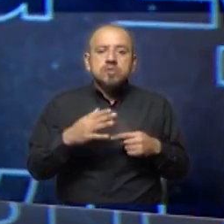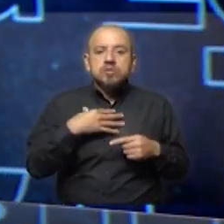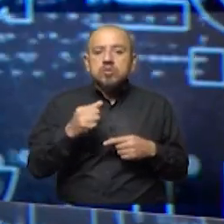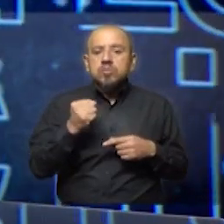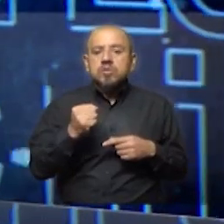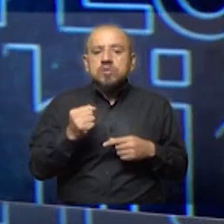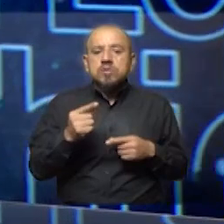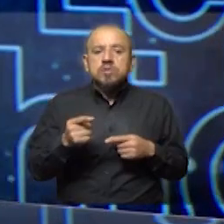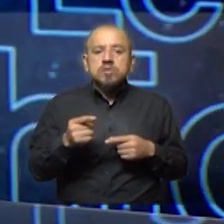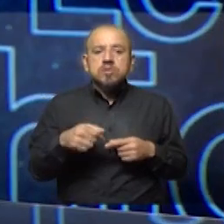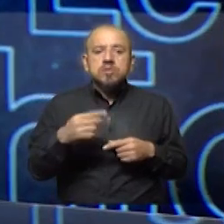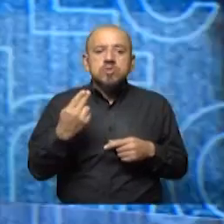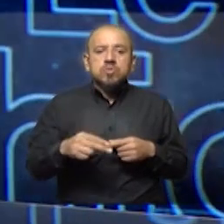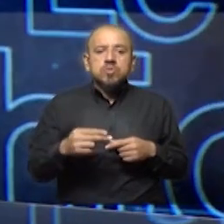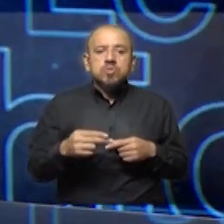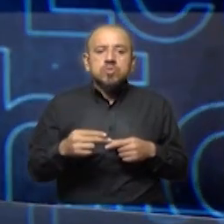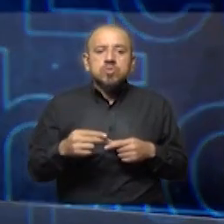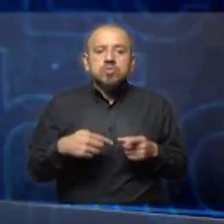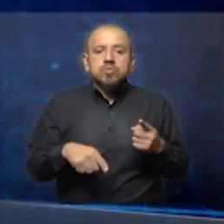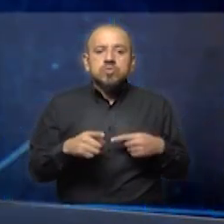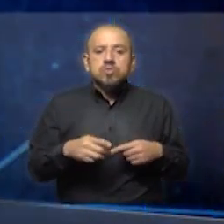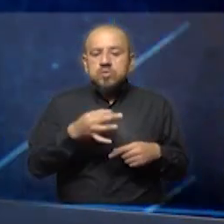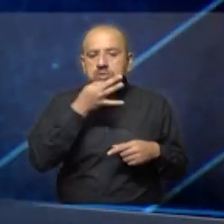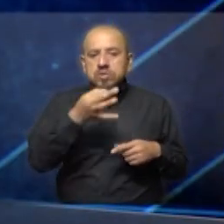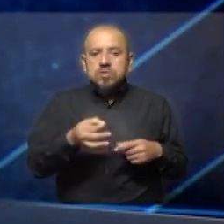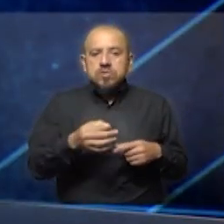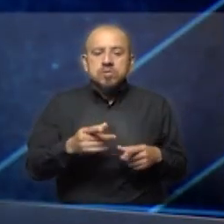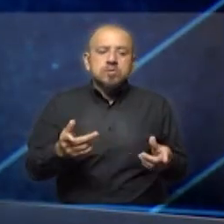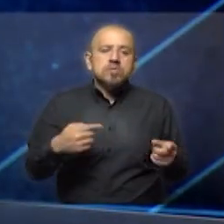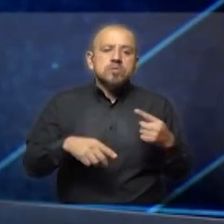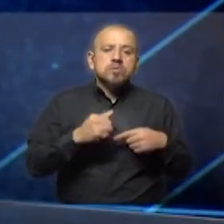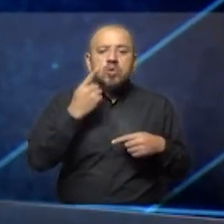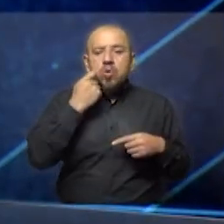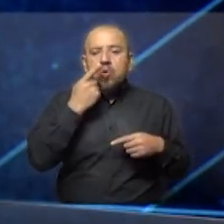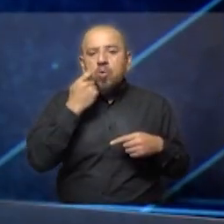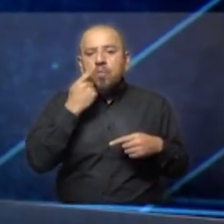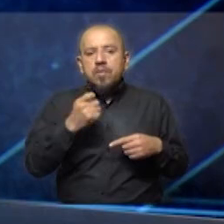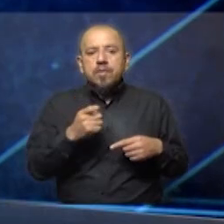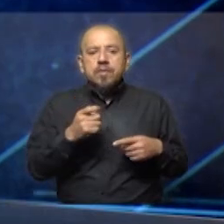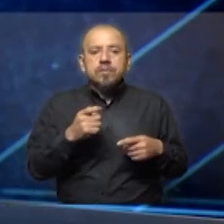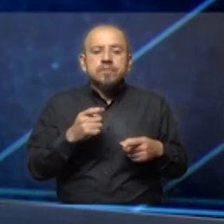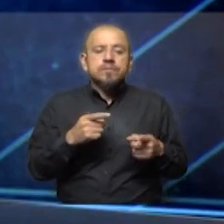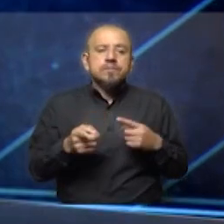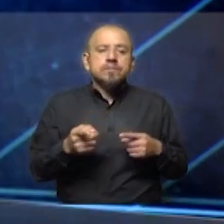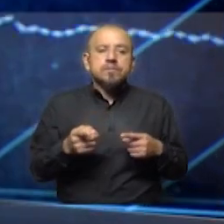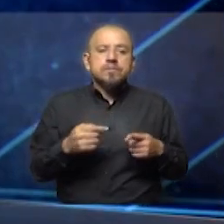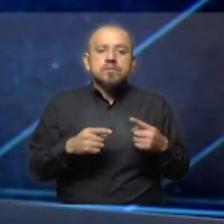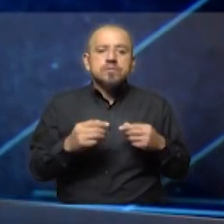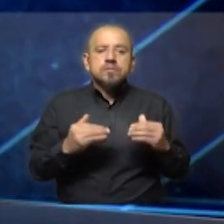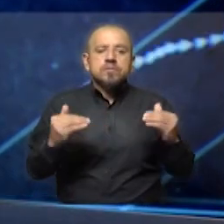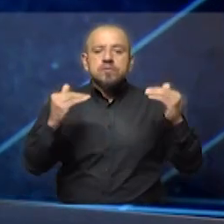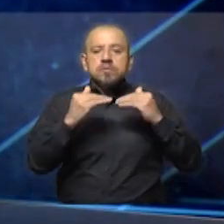nunca jamás iban a alcanzar lo que él llamaba el genio de los hombres que tenía que ver con el nivel